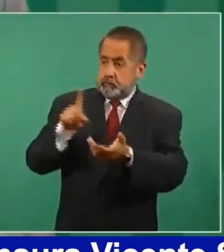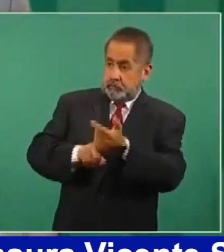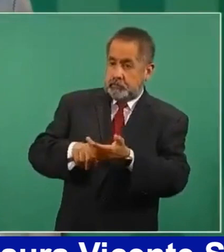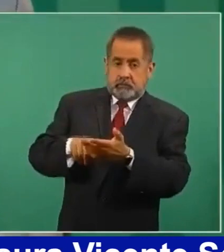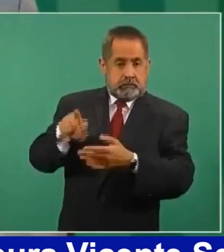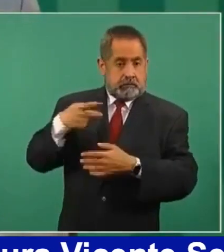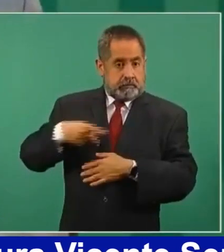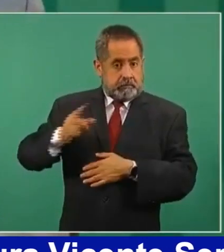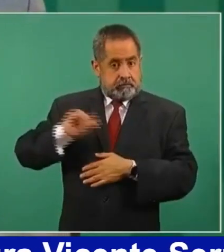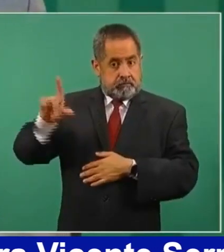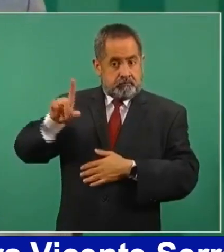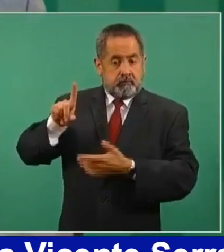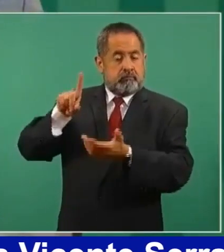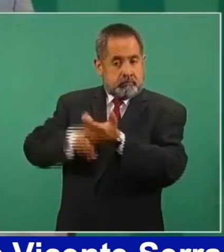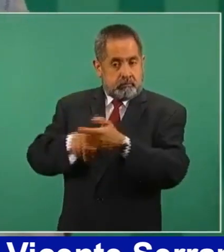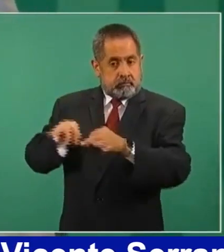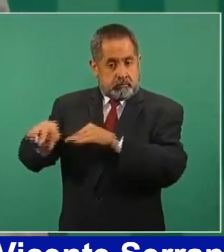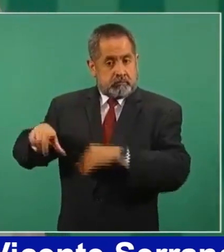público